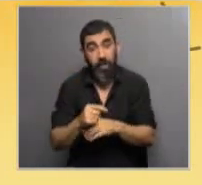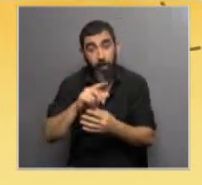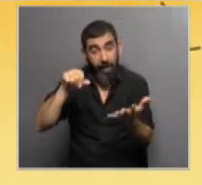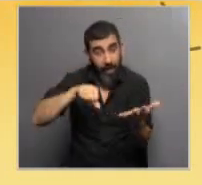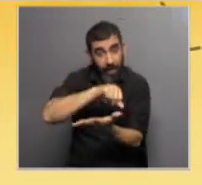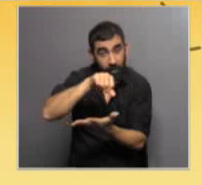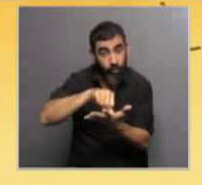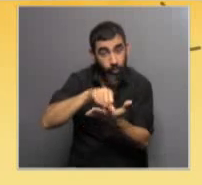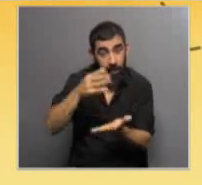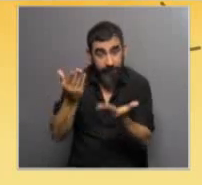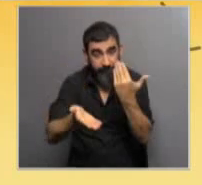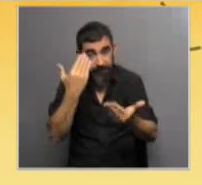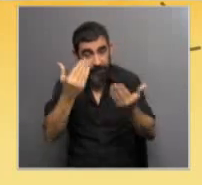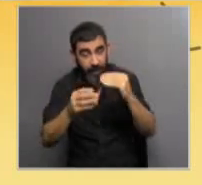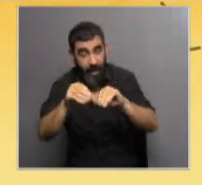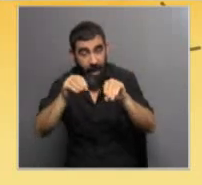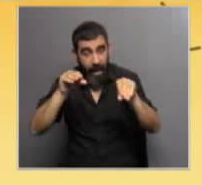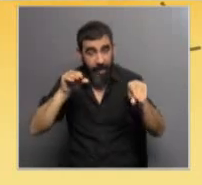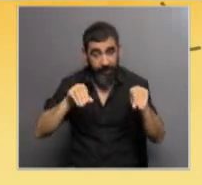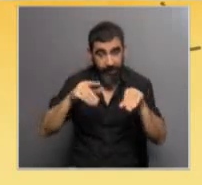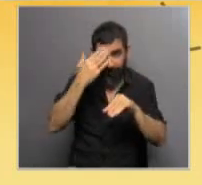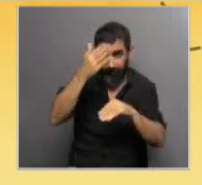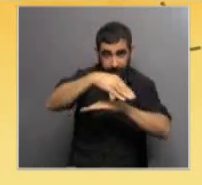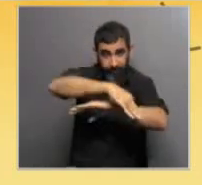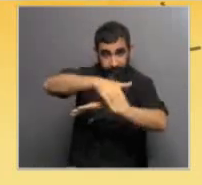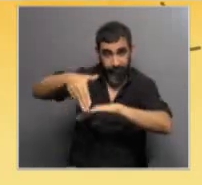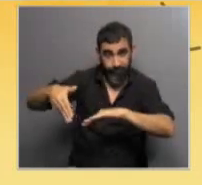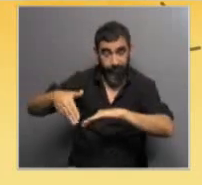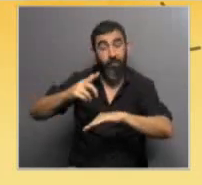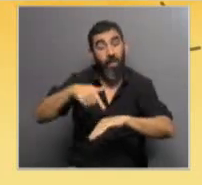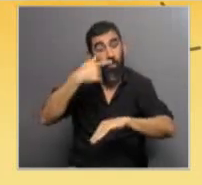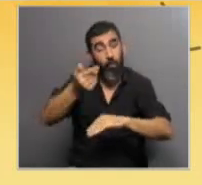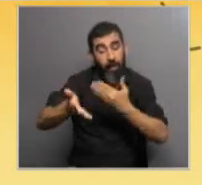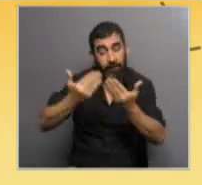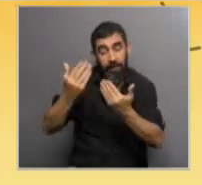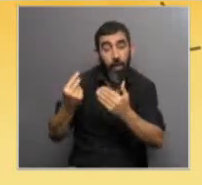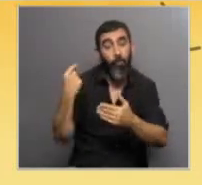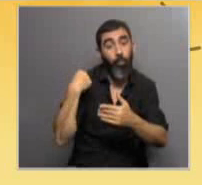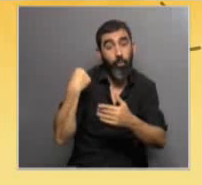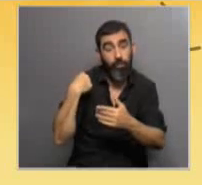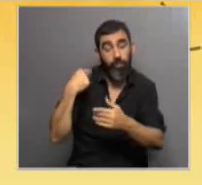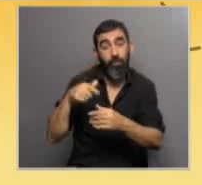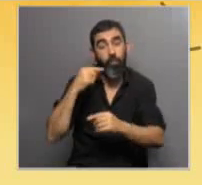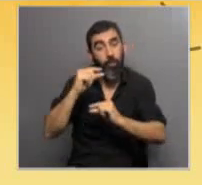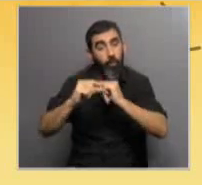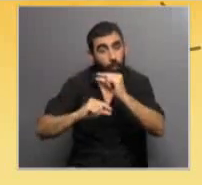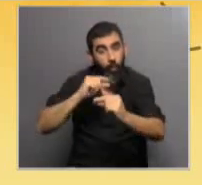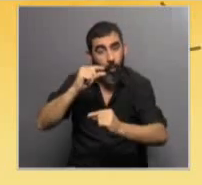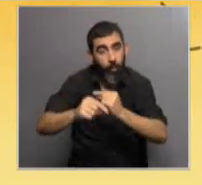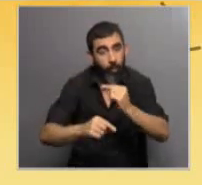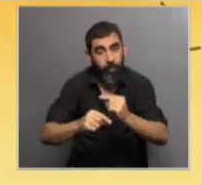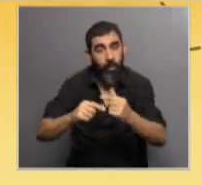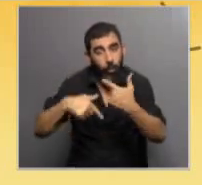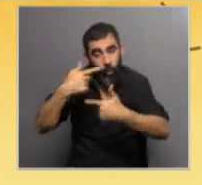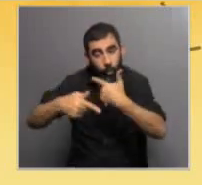se empezó sacando en la mitad en las que están la bahía y después pasaron a sacar depósitos y después bueno y después y después